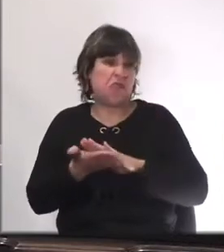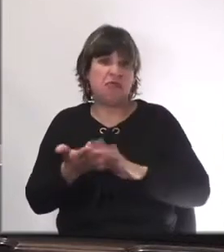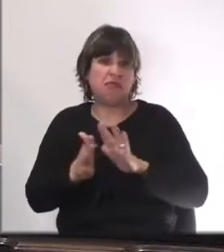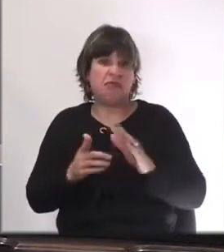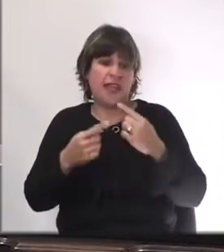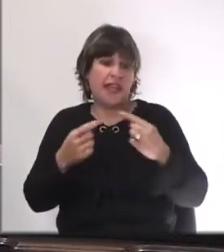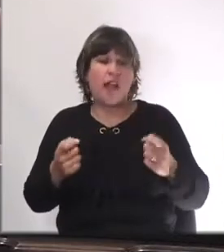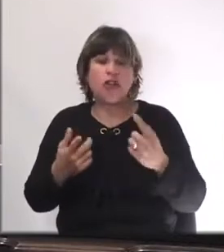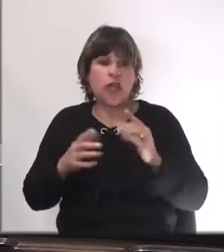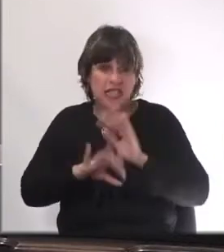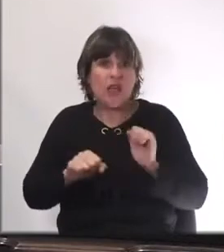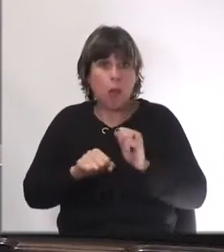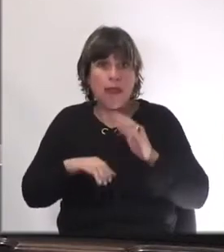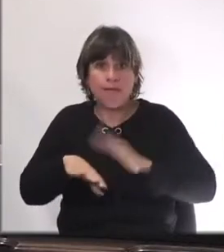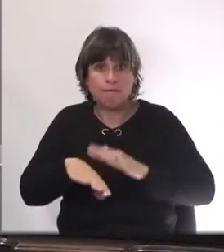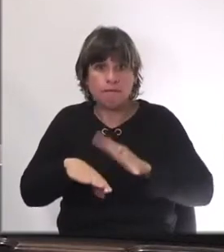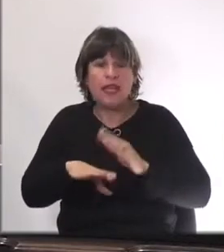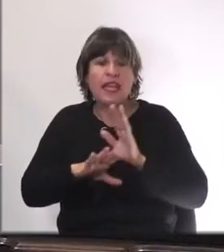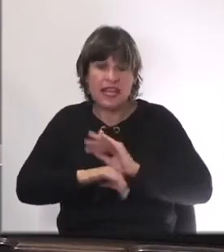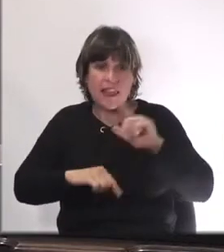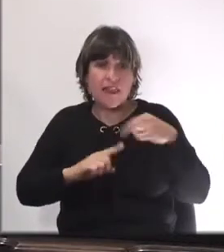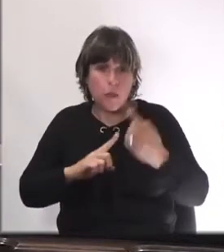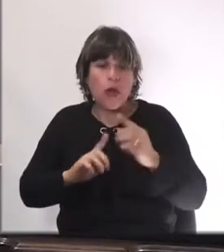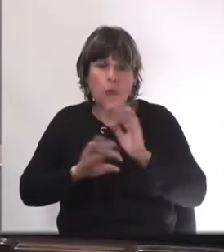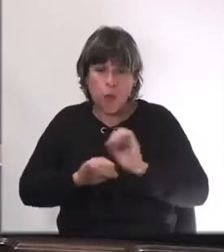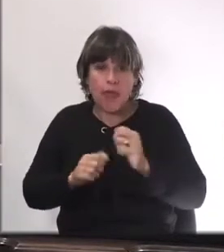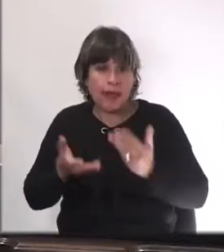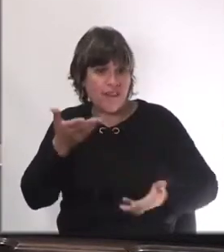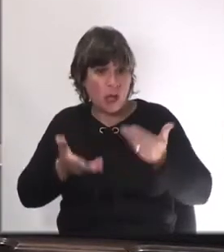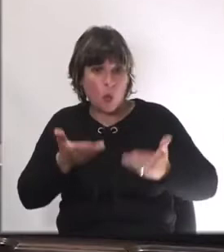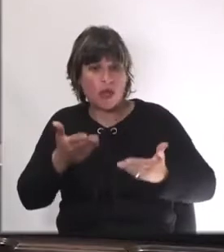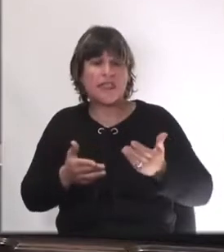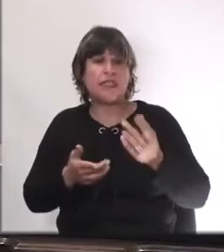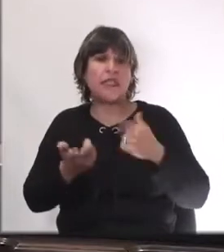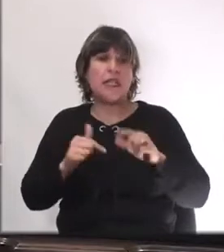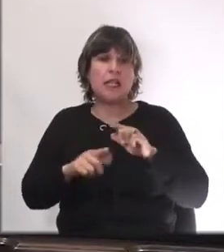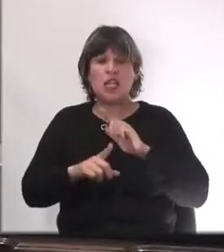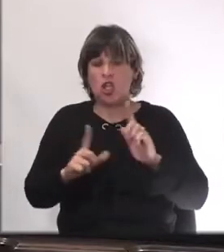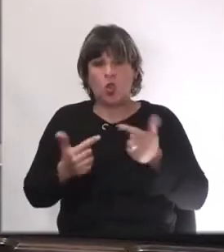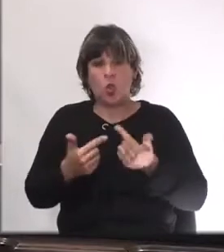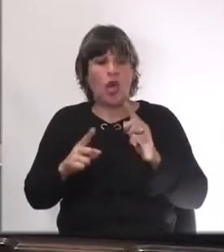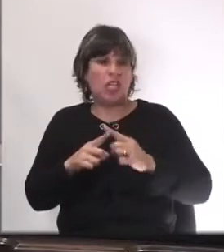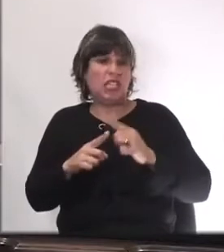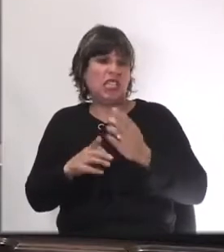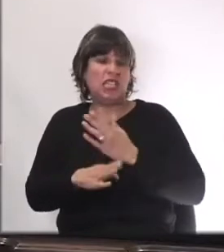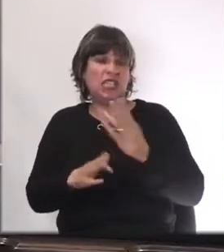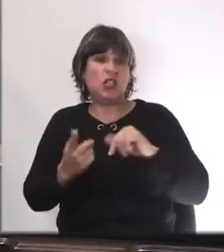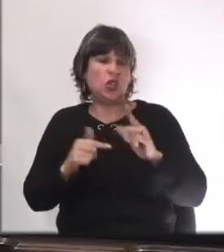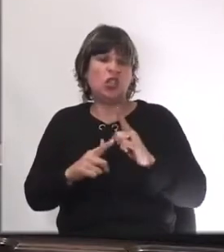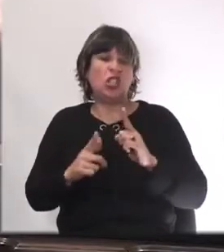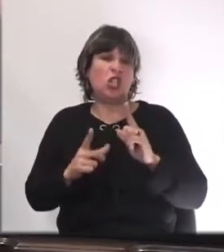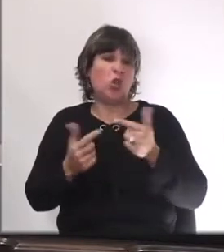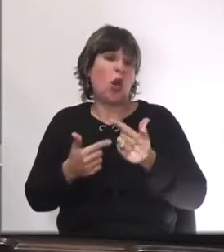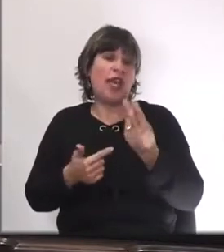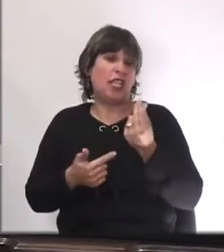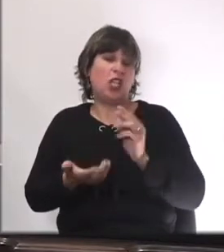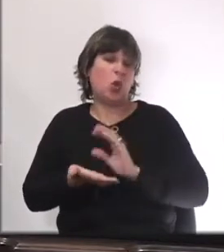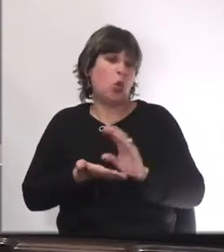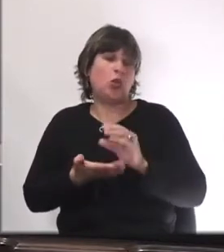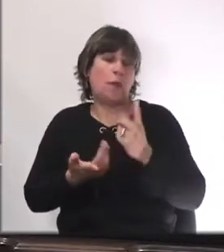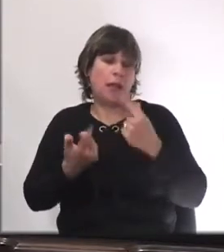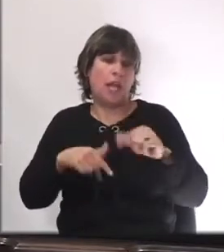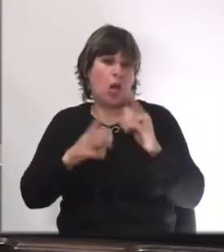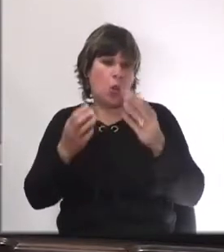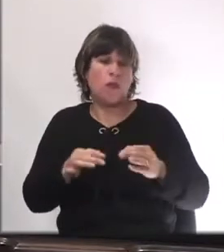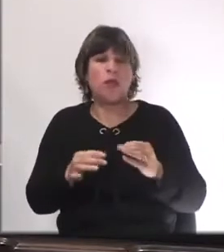cosas tangibles y que después puedan ser evaluadas. Y por lo tanto, como todo eso no existe, no hay recursos para su cumplimiento, porque si no tengo las